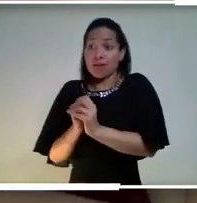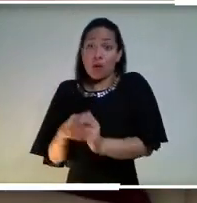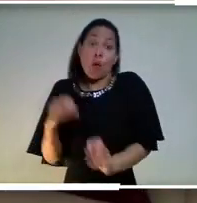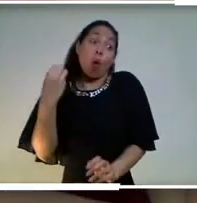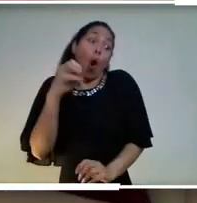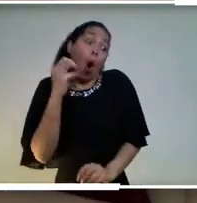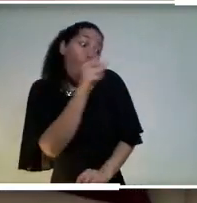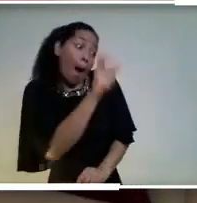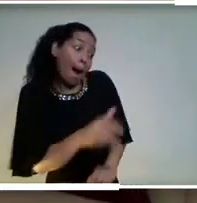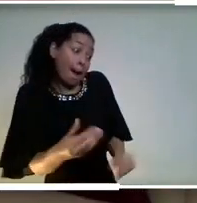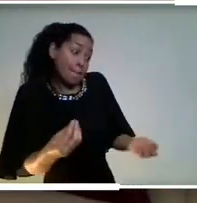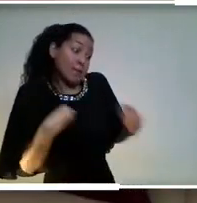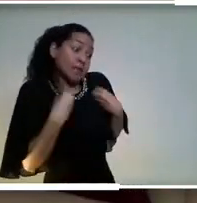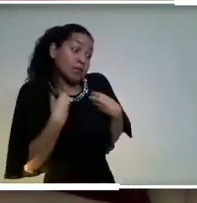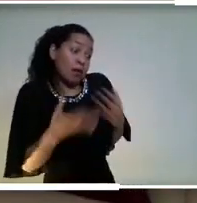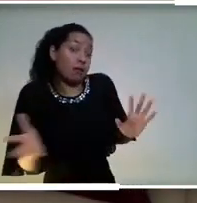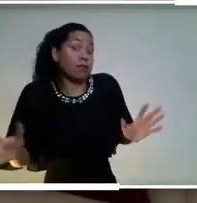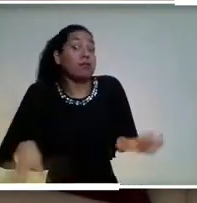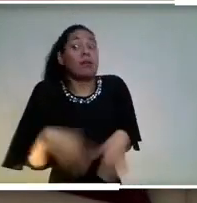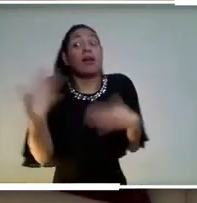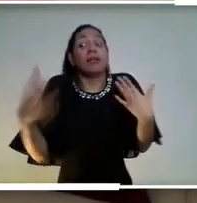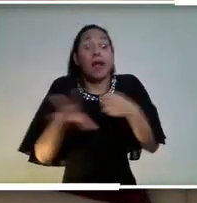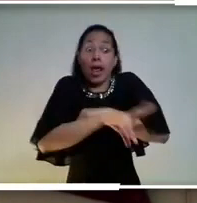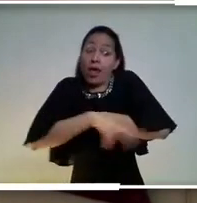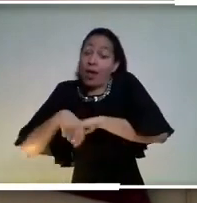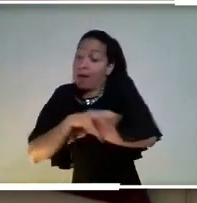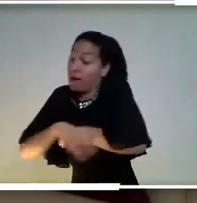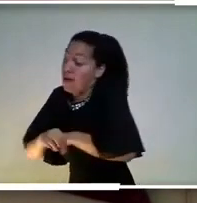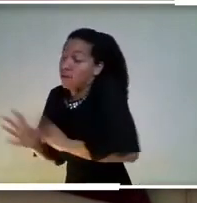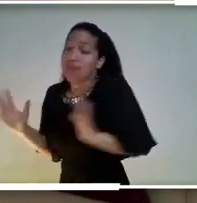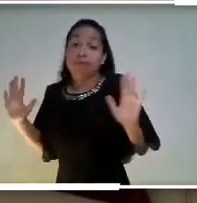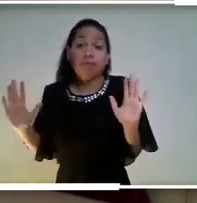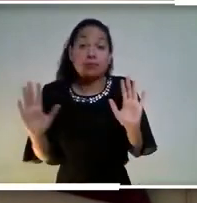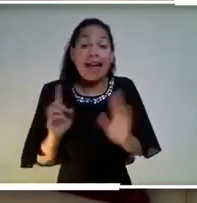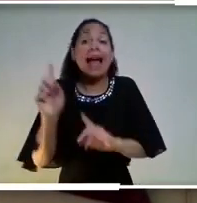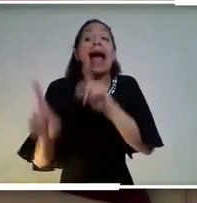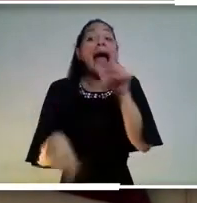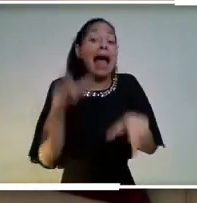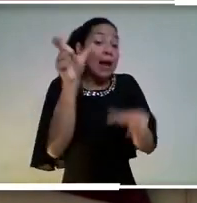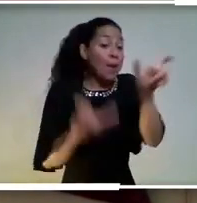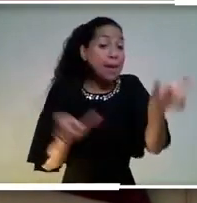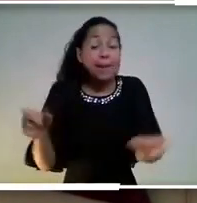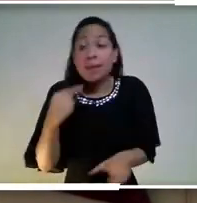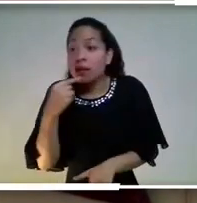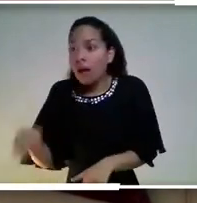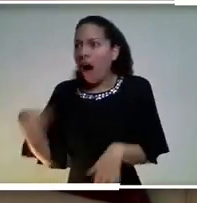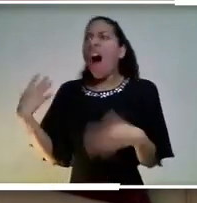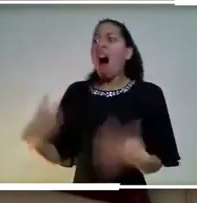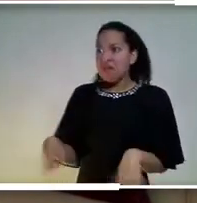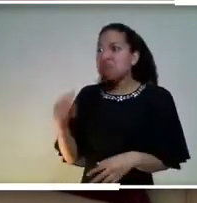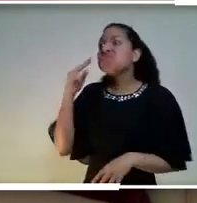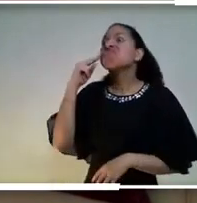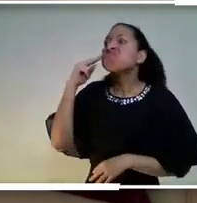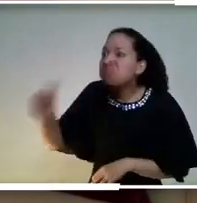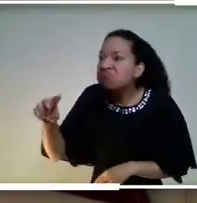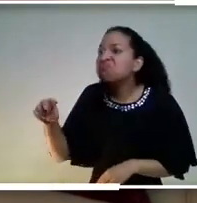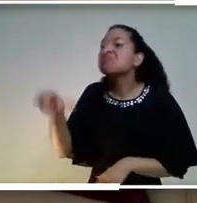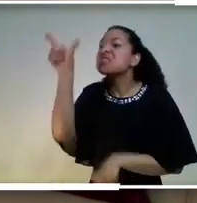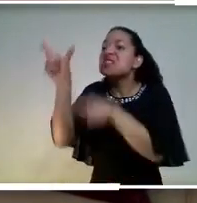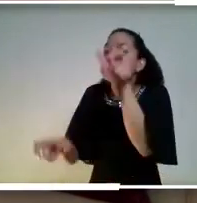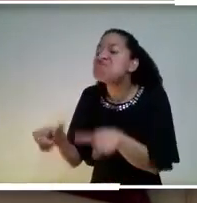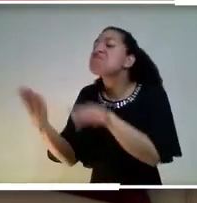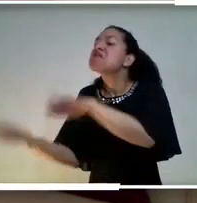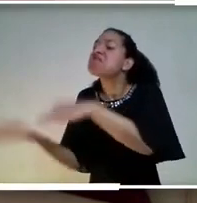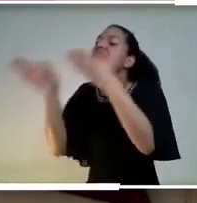vandalismo pero yo escuchado eso las apariciones en el momento veremos más acerca de qué es eso ahora más dos